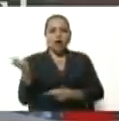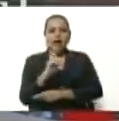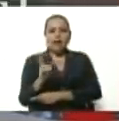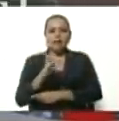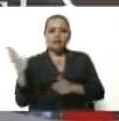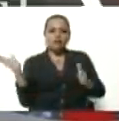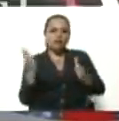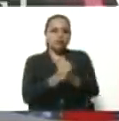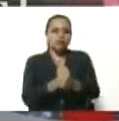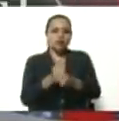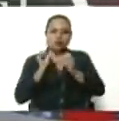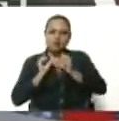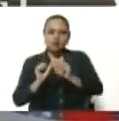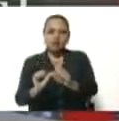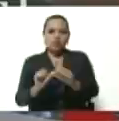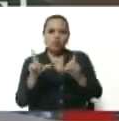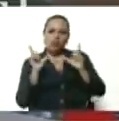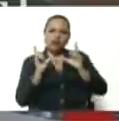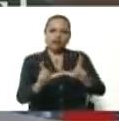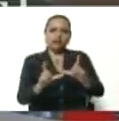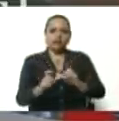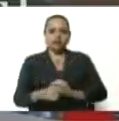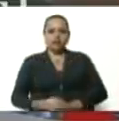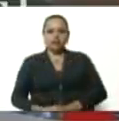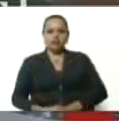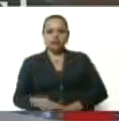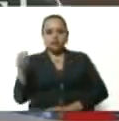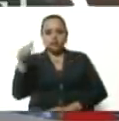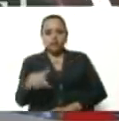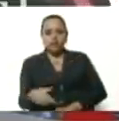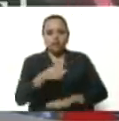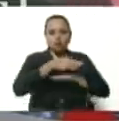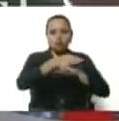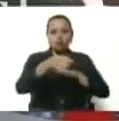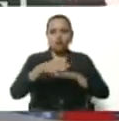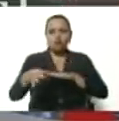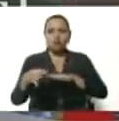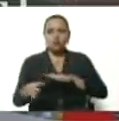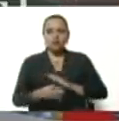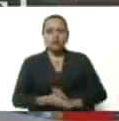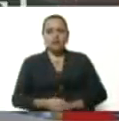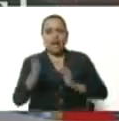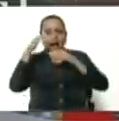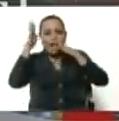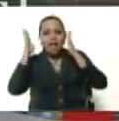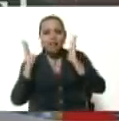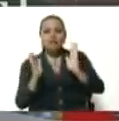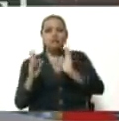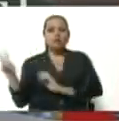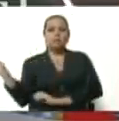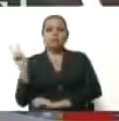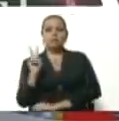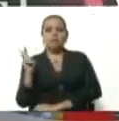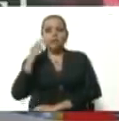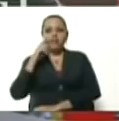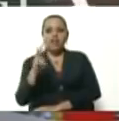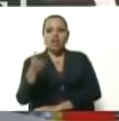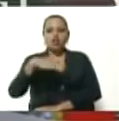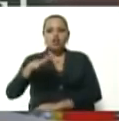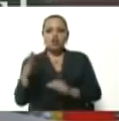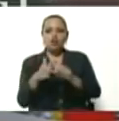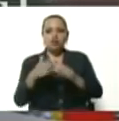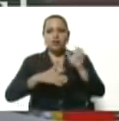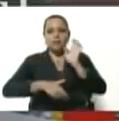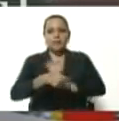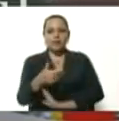tomado de mantener la cuarentena radical en estos municipios. Miren, oído Venezuela, fíjense dónde están los casos. Vamos a